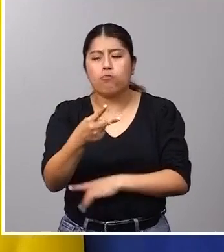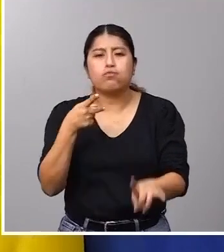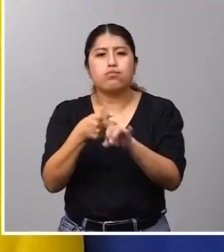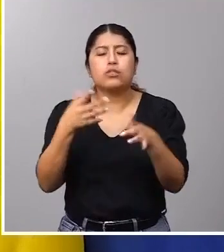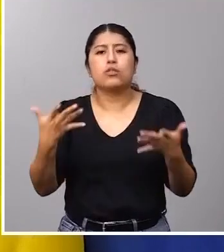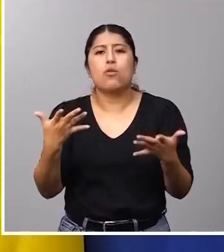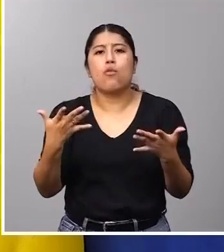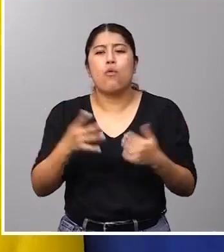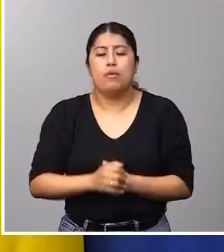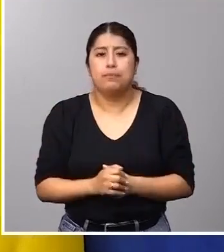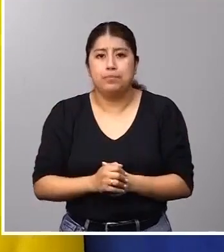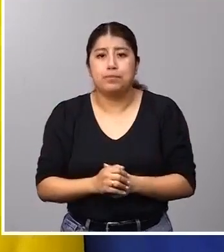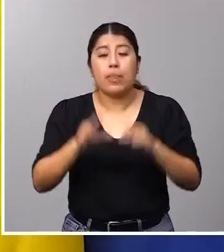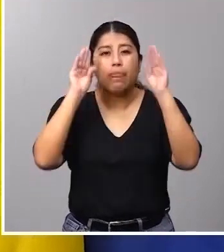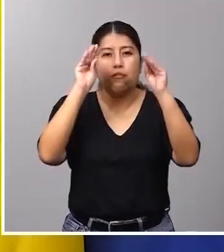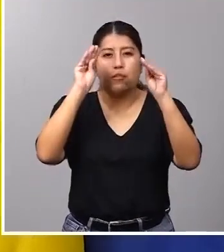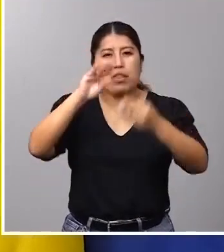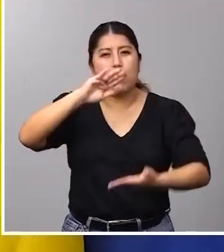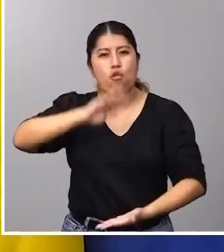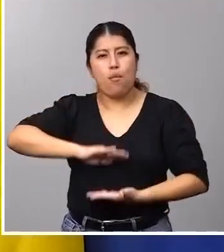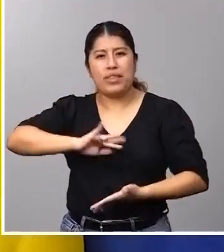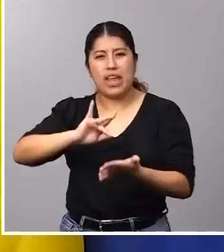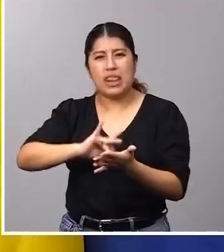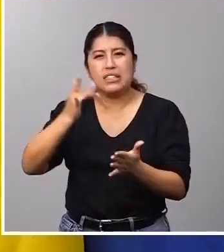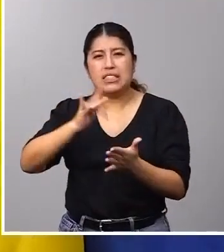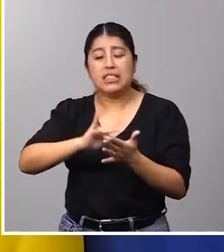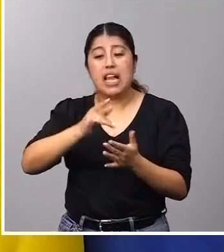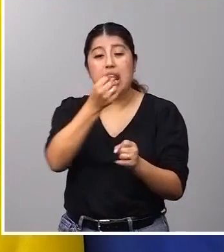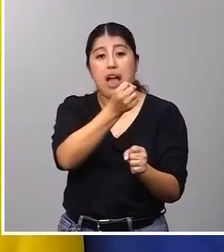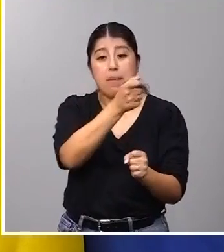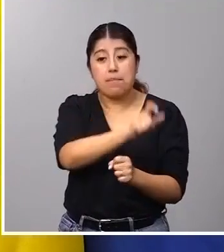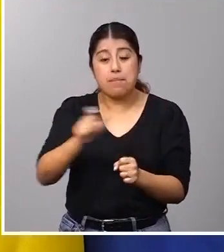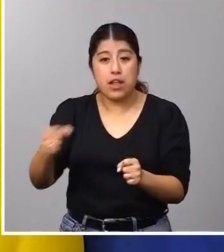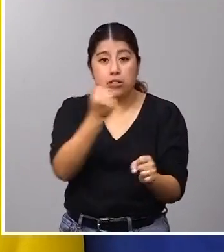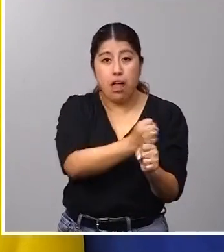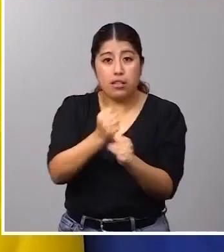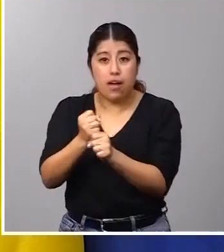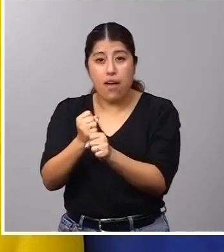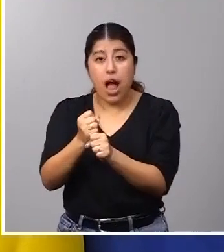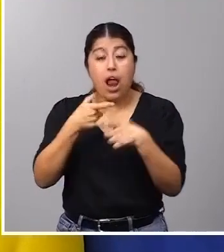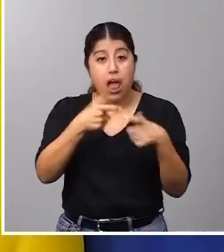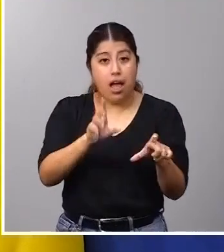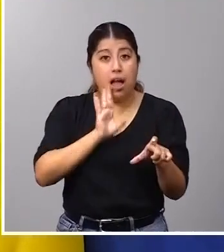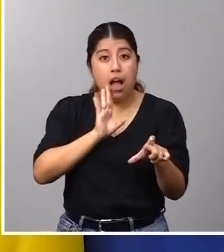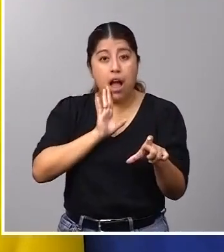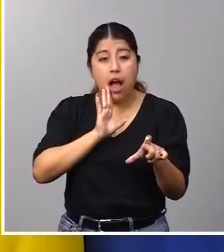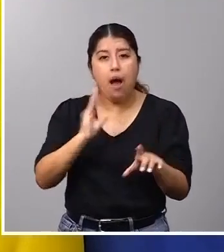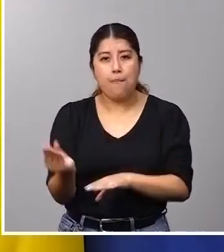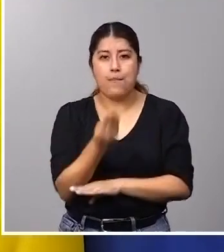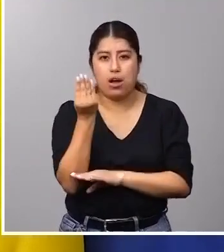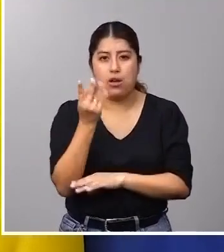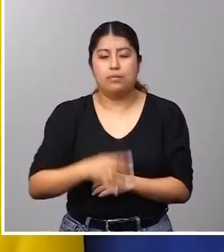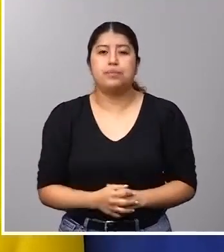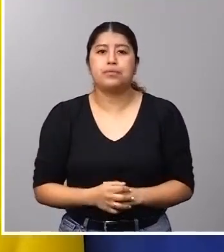mejorar la formación y las competencias digitales de los trabajadores en el sector turístico estamos hablando de